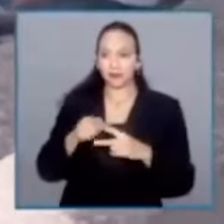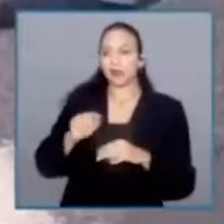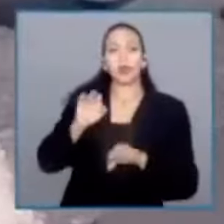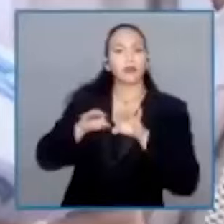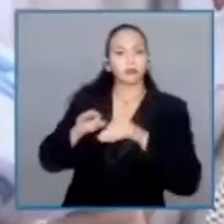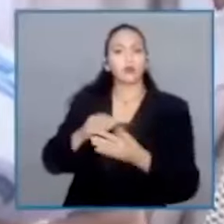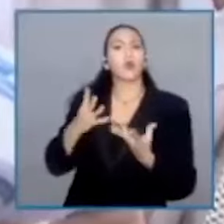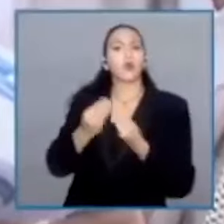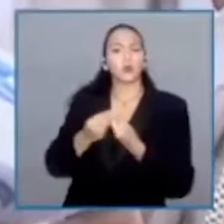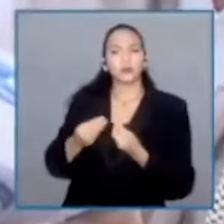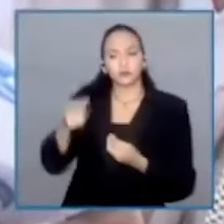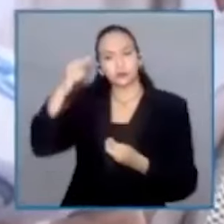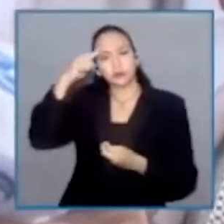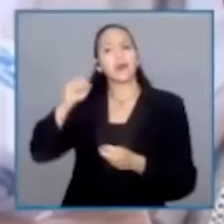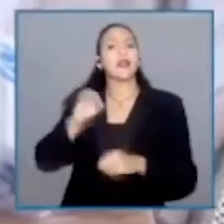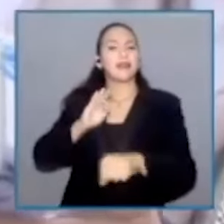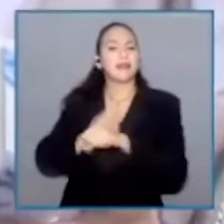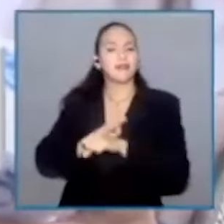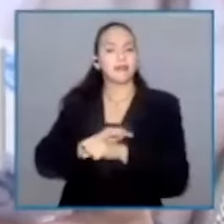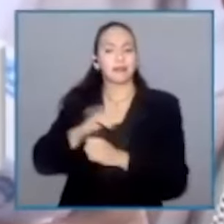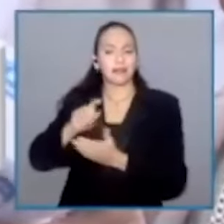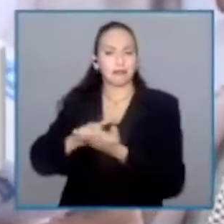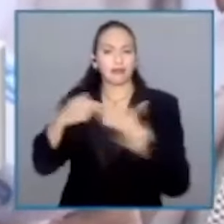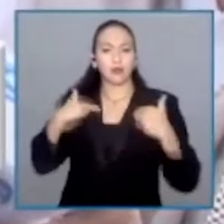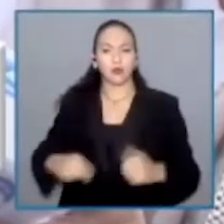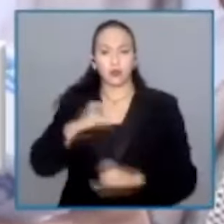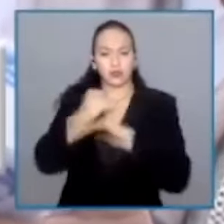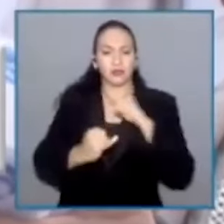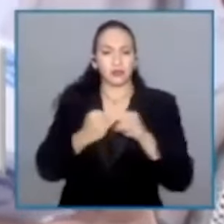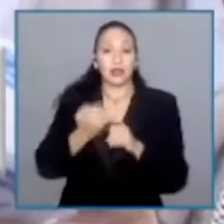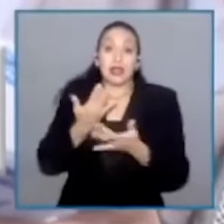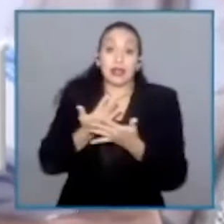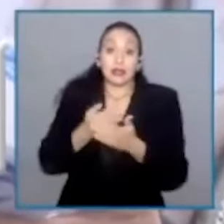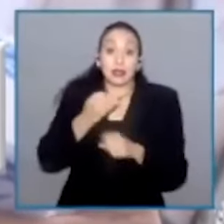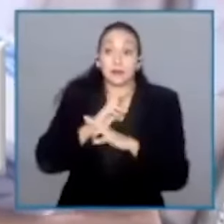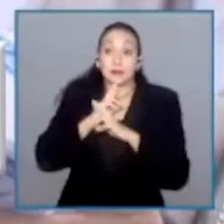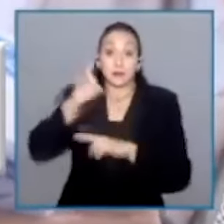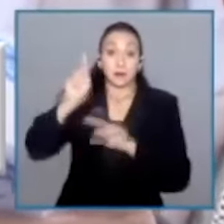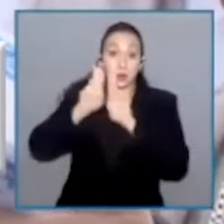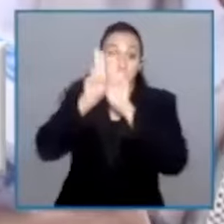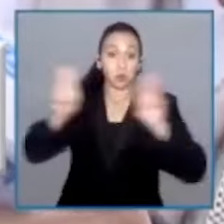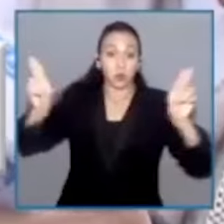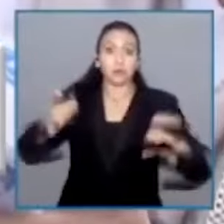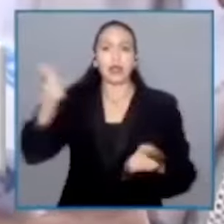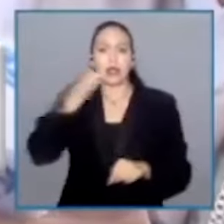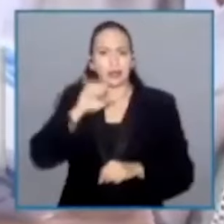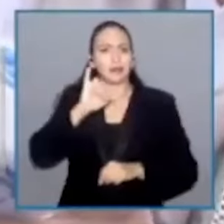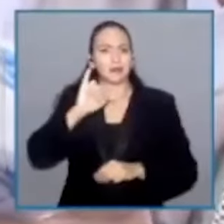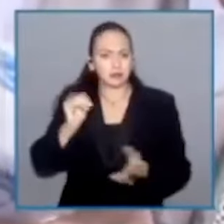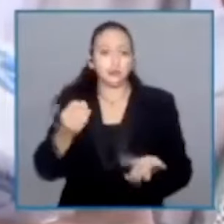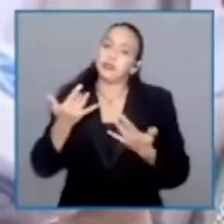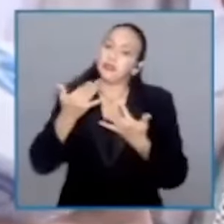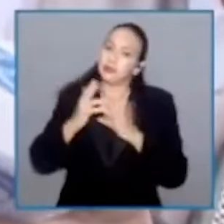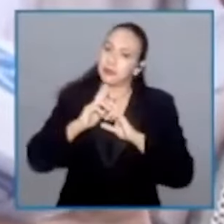del Poder Judicial. Esperamos la respuesta de la Organización de Naciones Unidas, ya dio la primera pauta, esperamos la respuesta